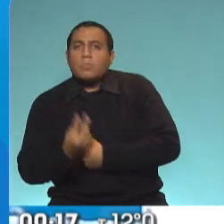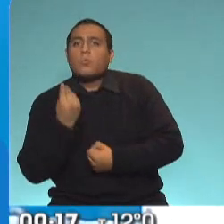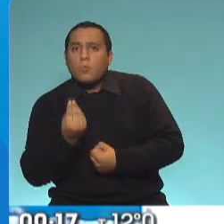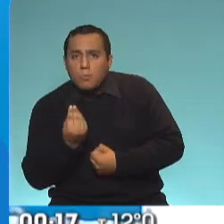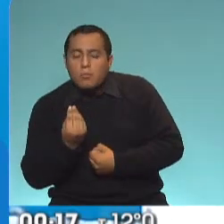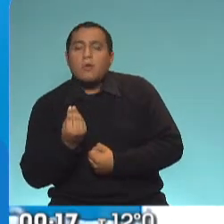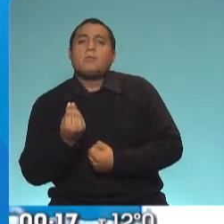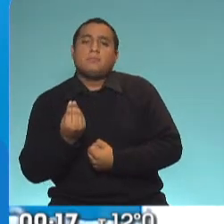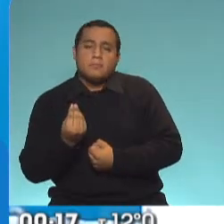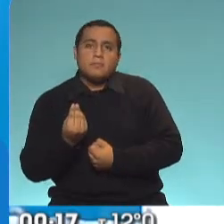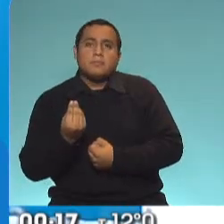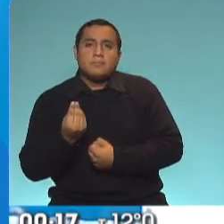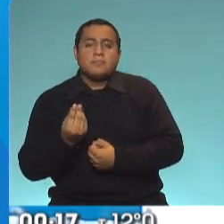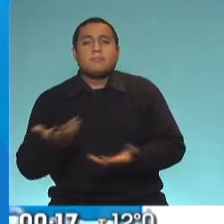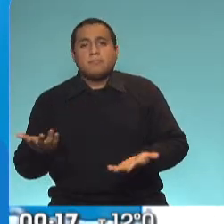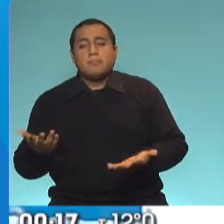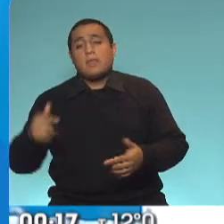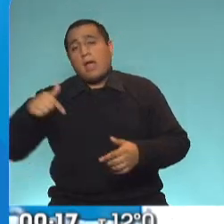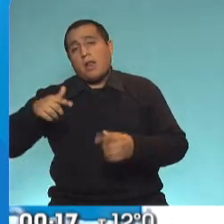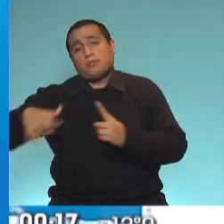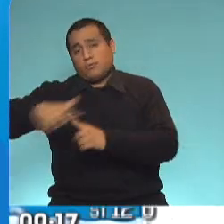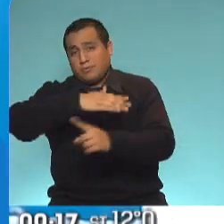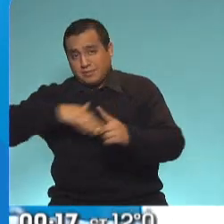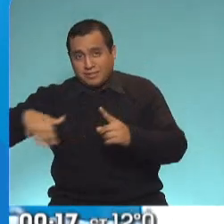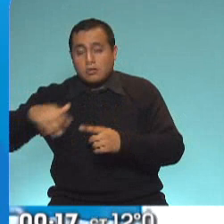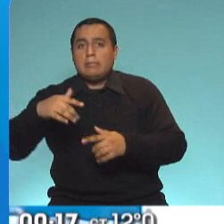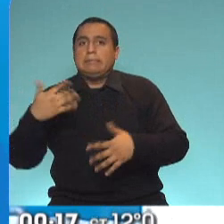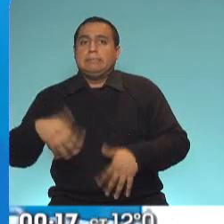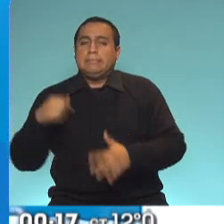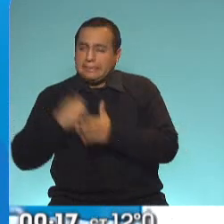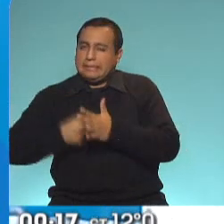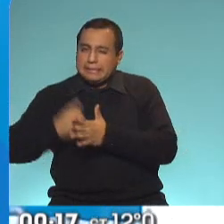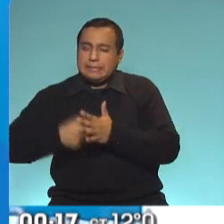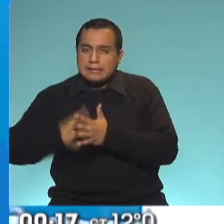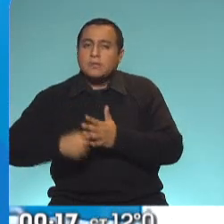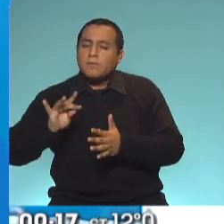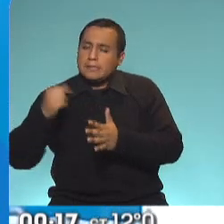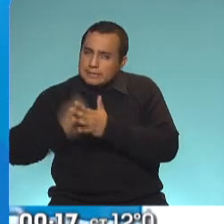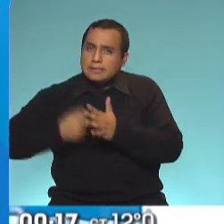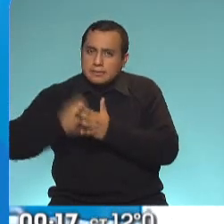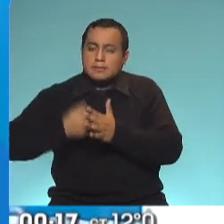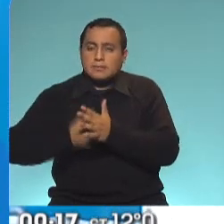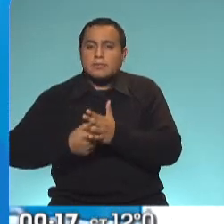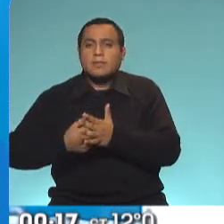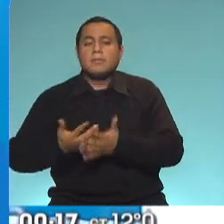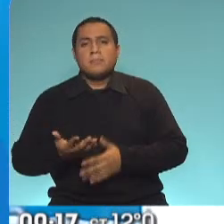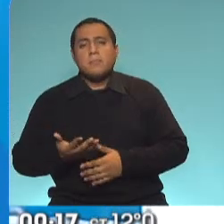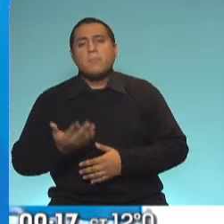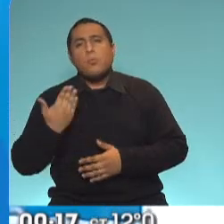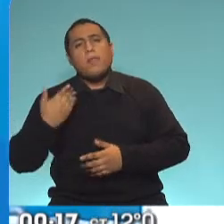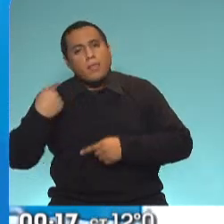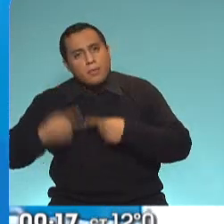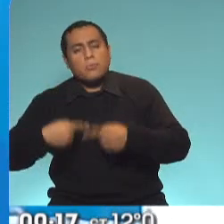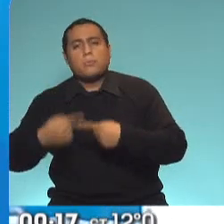que va a determinar que en este contexto, con este desafío, podamos tener la opción de